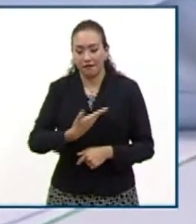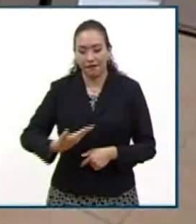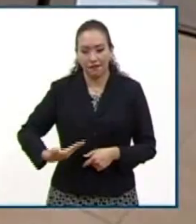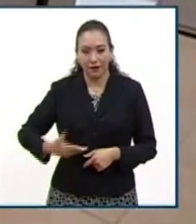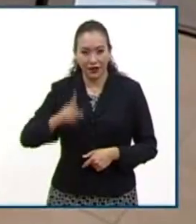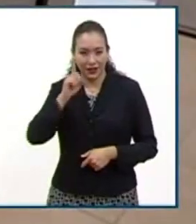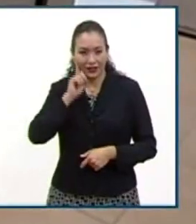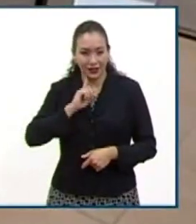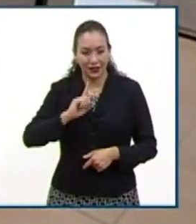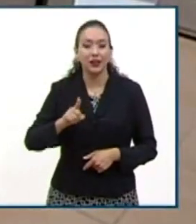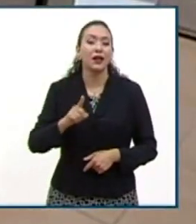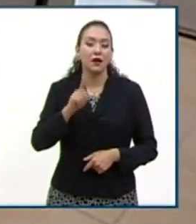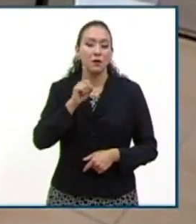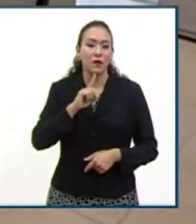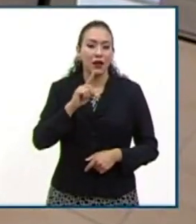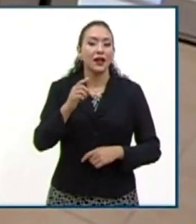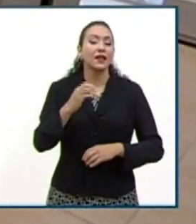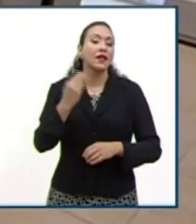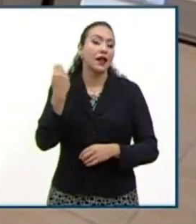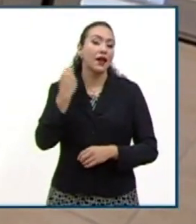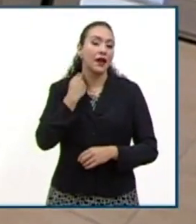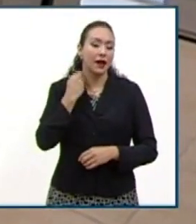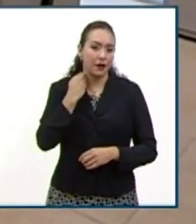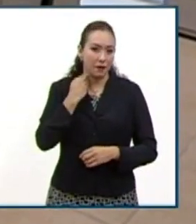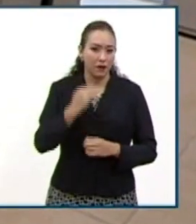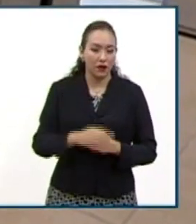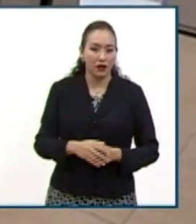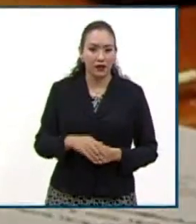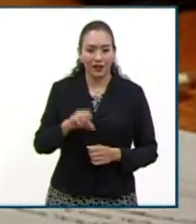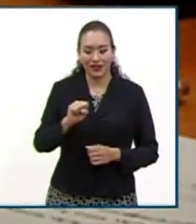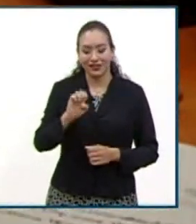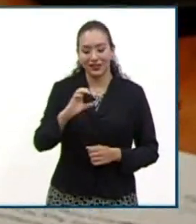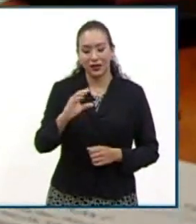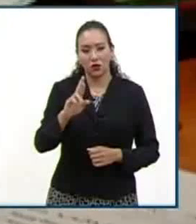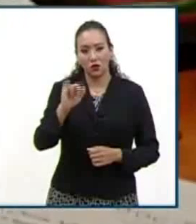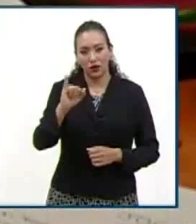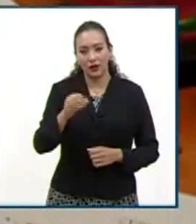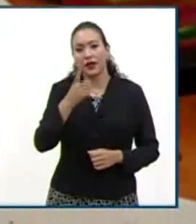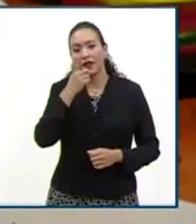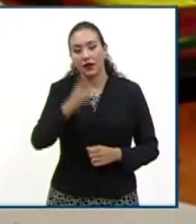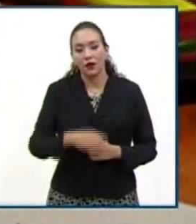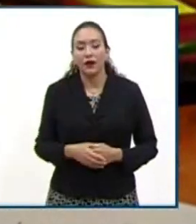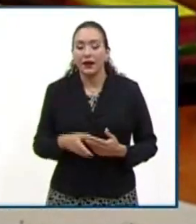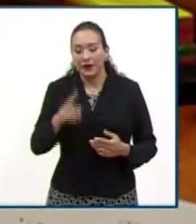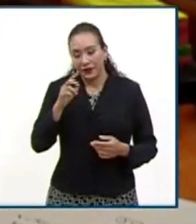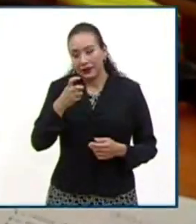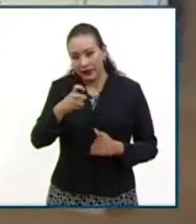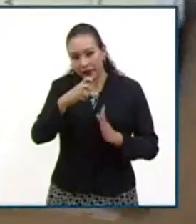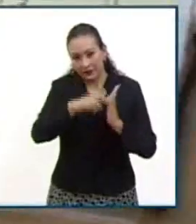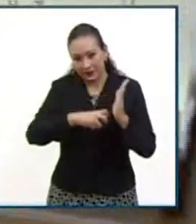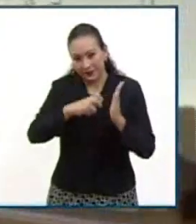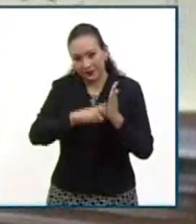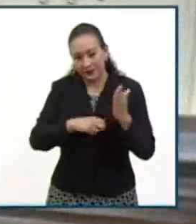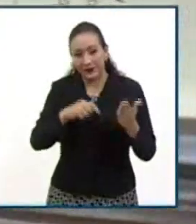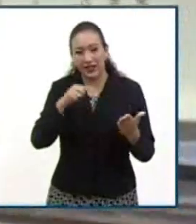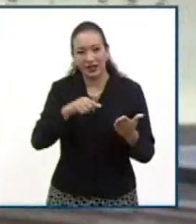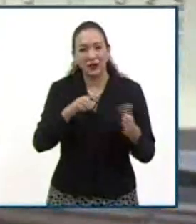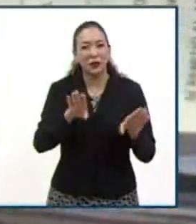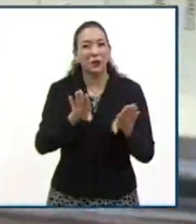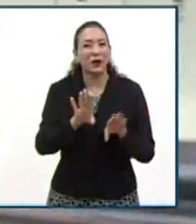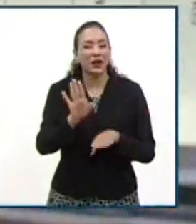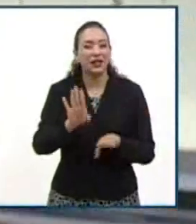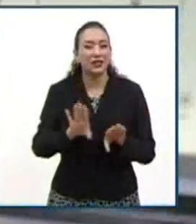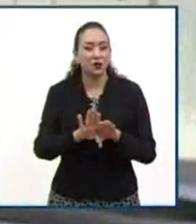Asociación Nacional de Abogados de Empresa, Nuhat Pont-Securi, aseguró que estas modificaciones representan una regresión en